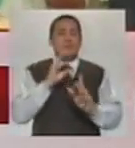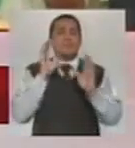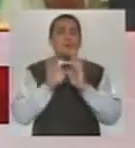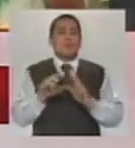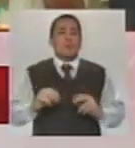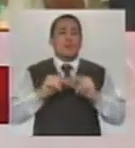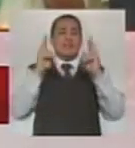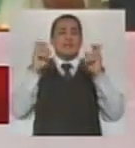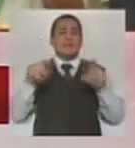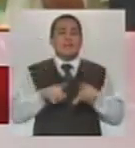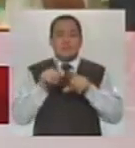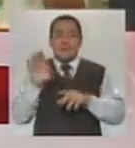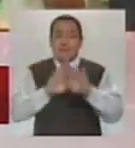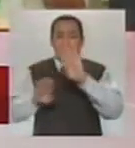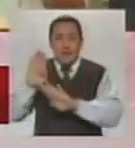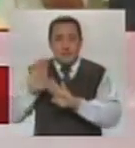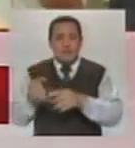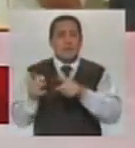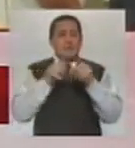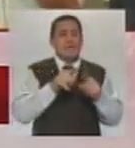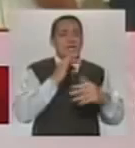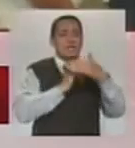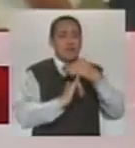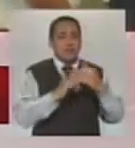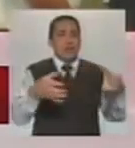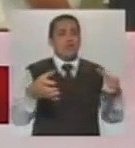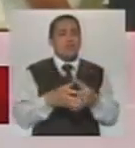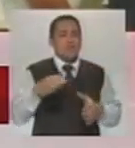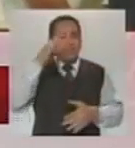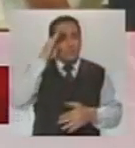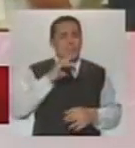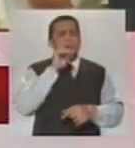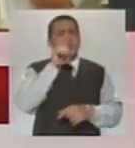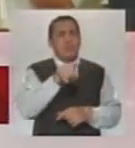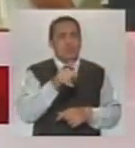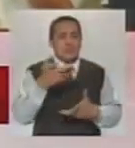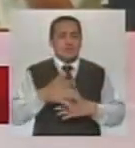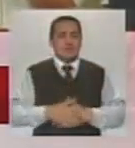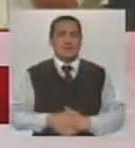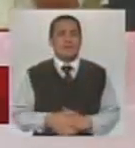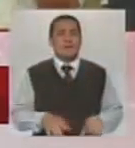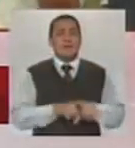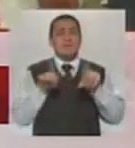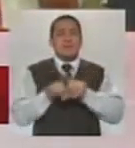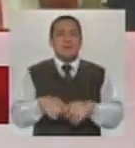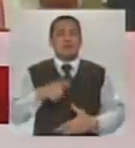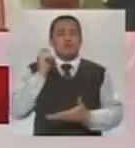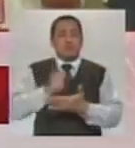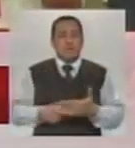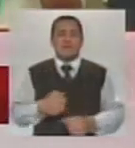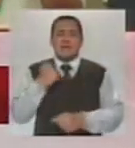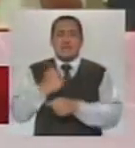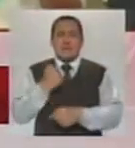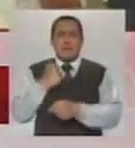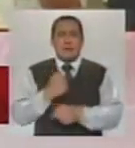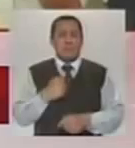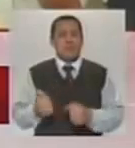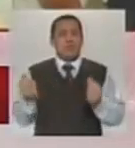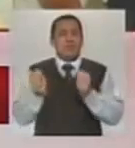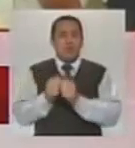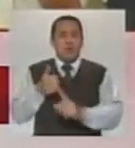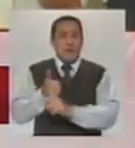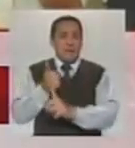caso de defensa, al sector de defensa, en el caso interior, a la Policía Nacional, en el caso de SUNAT, se ha trabajado